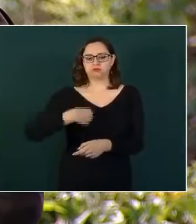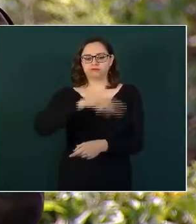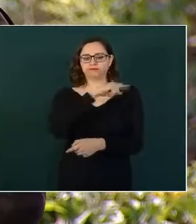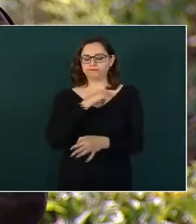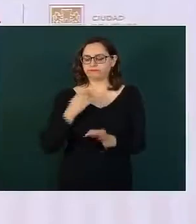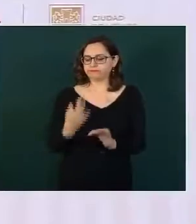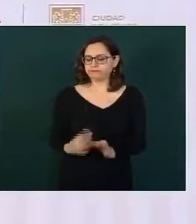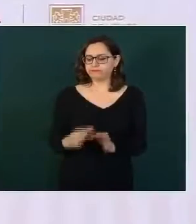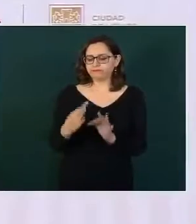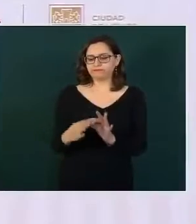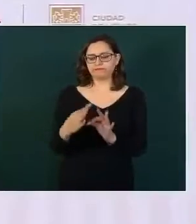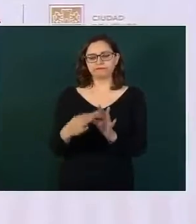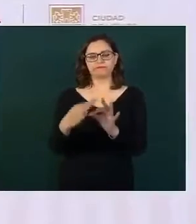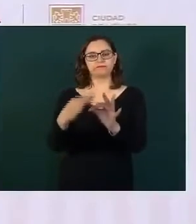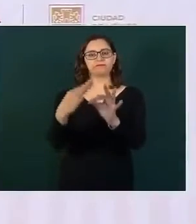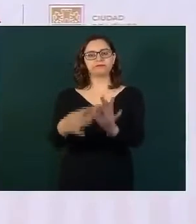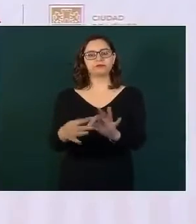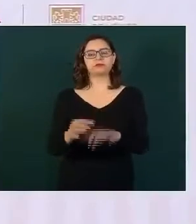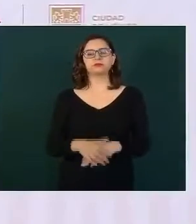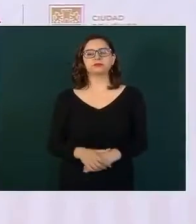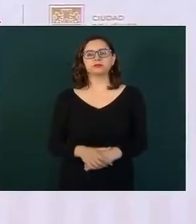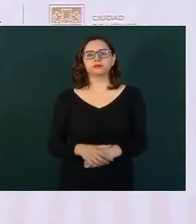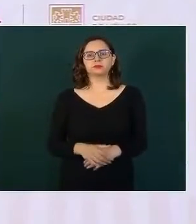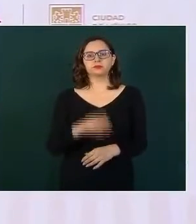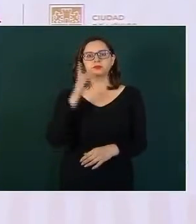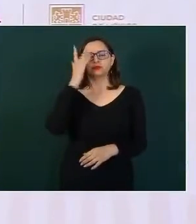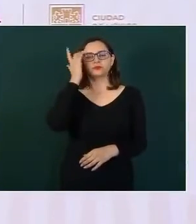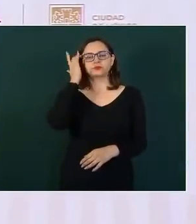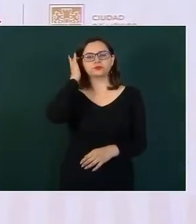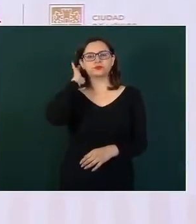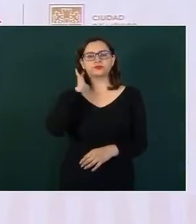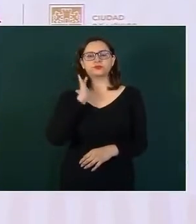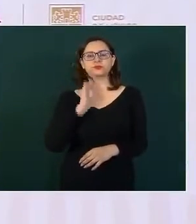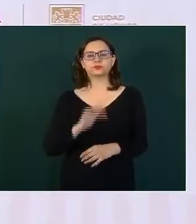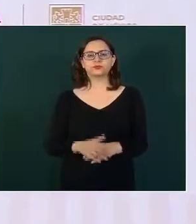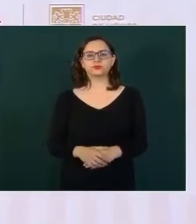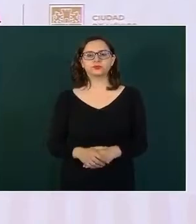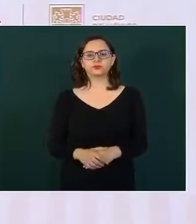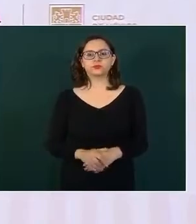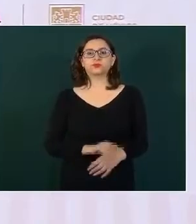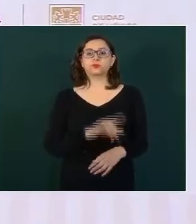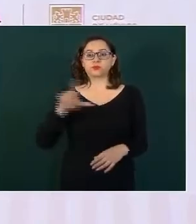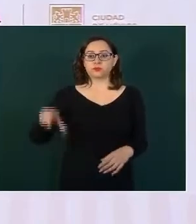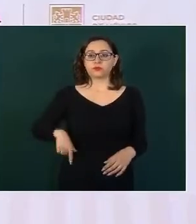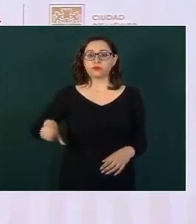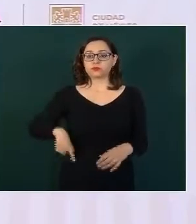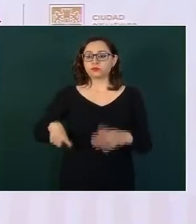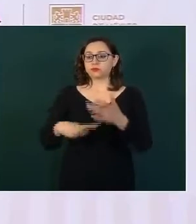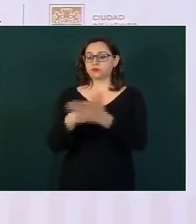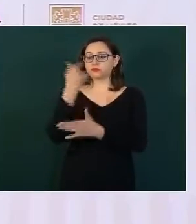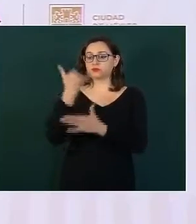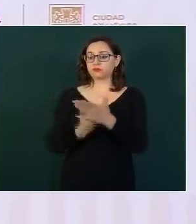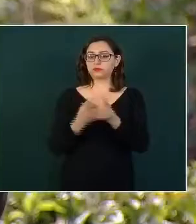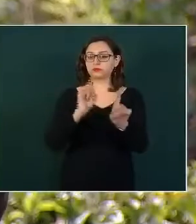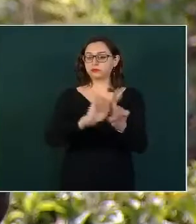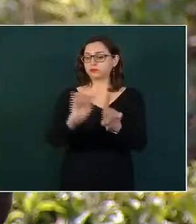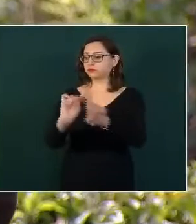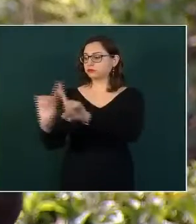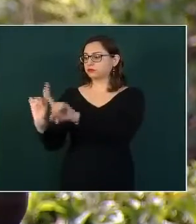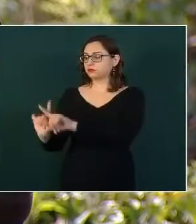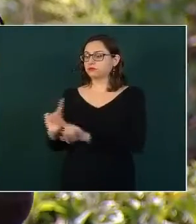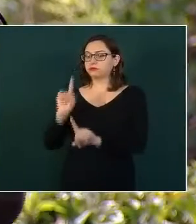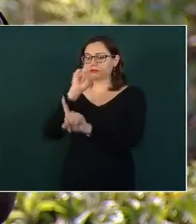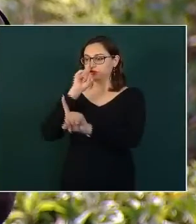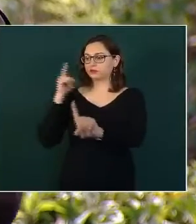y las tareas que tenemos asignadas, como los proyectos prioritarios del Gobierno de la República que están enfocados en